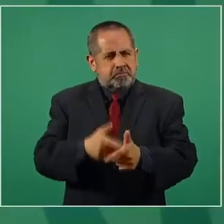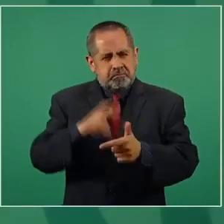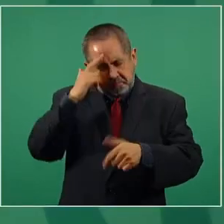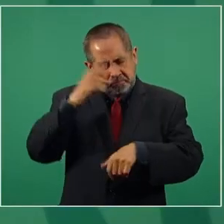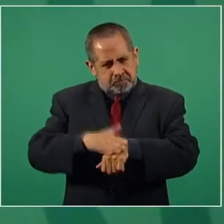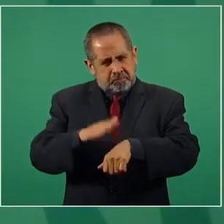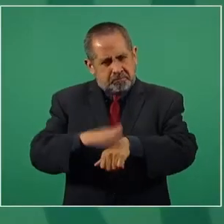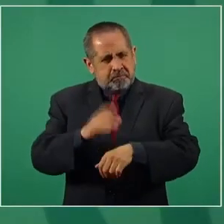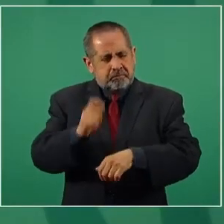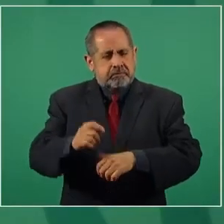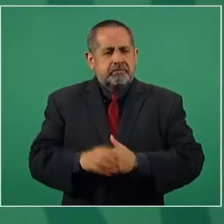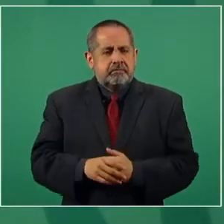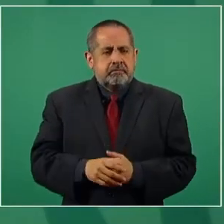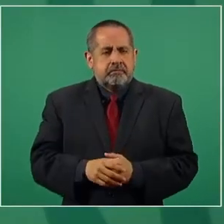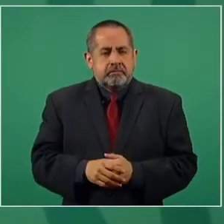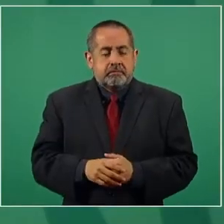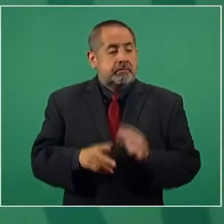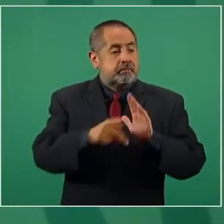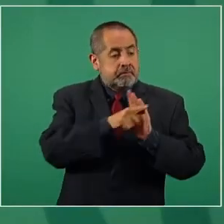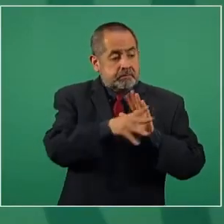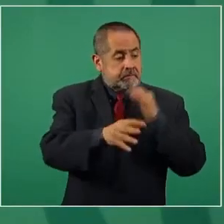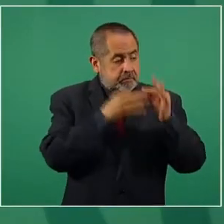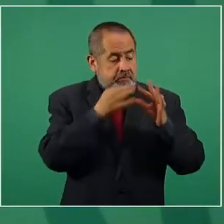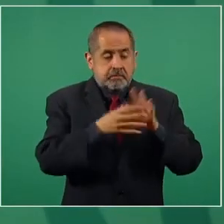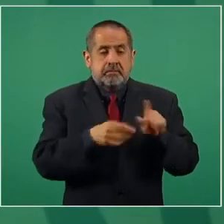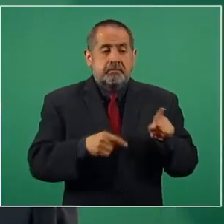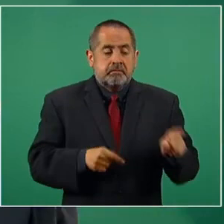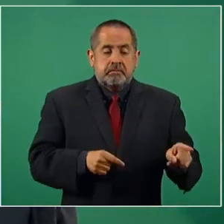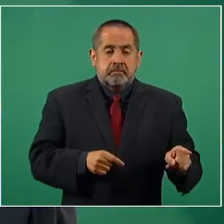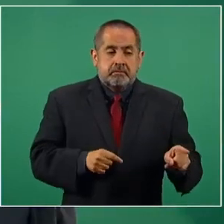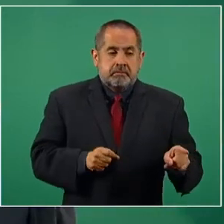recordando. La prensa